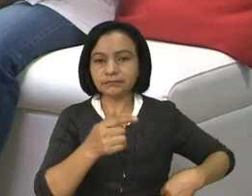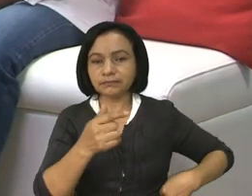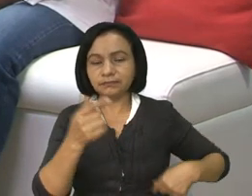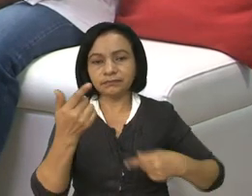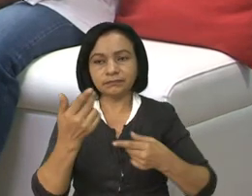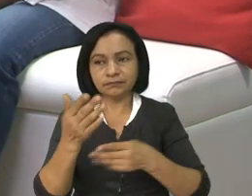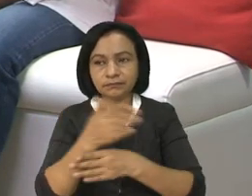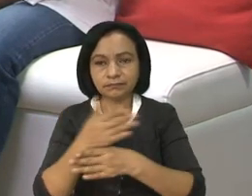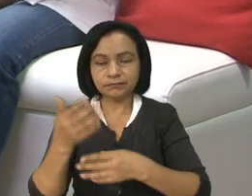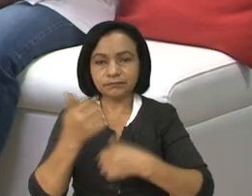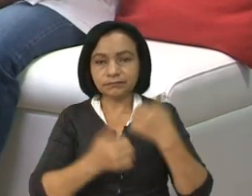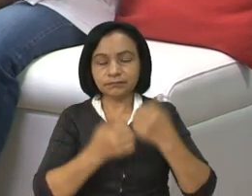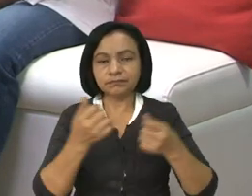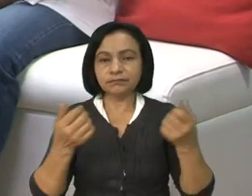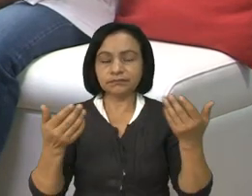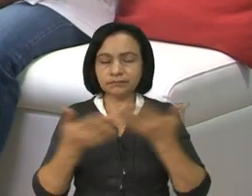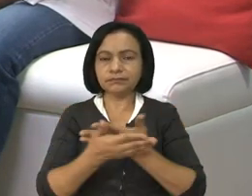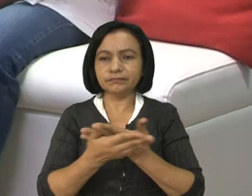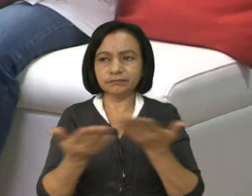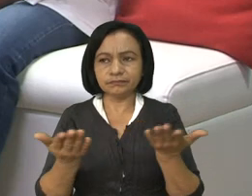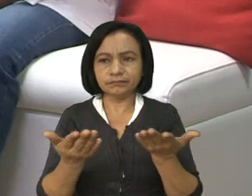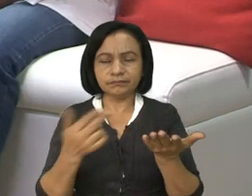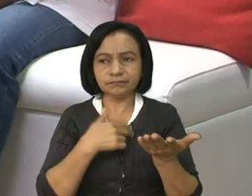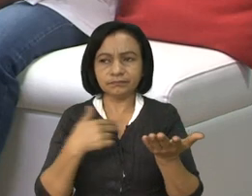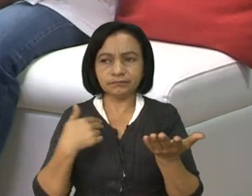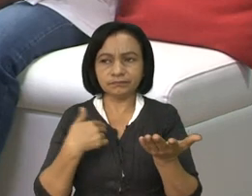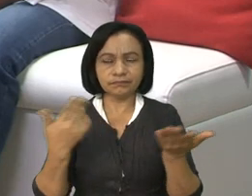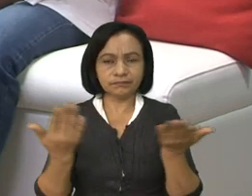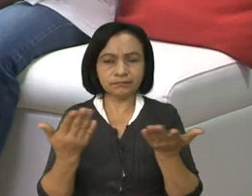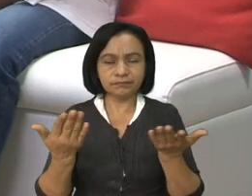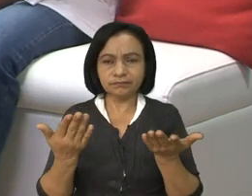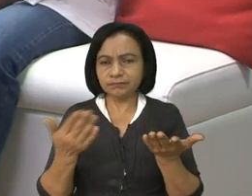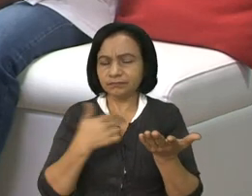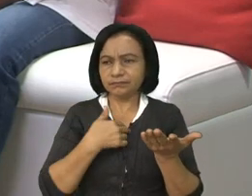que Porque tienen... puede confundirse, ¿eh? De repente estoy